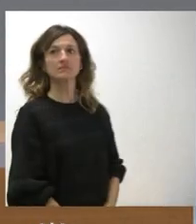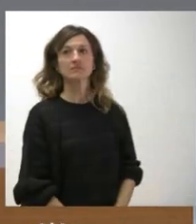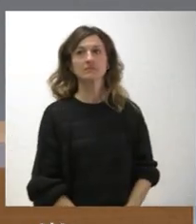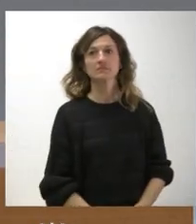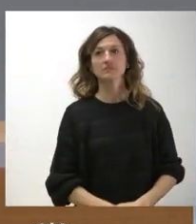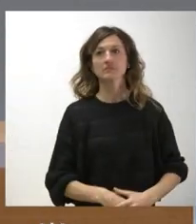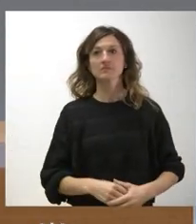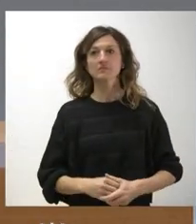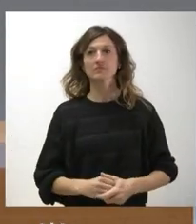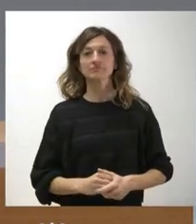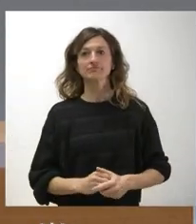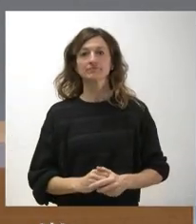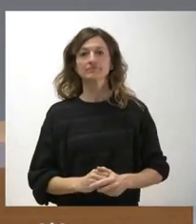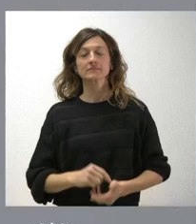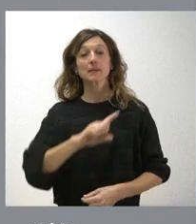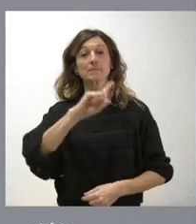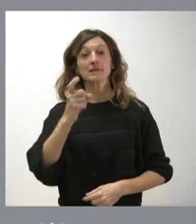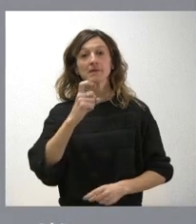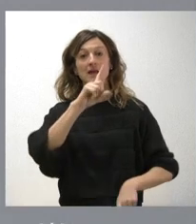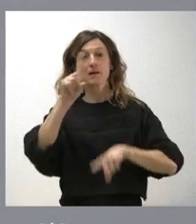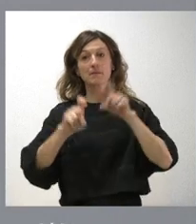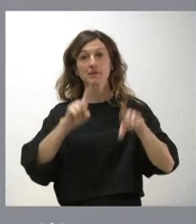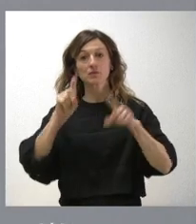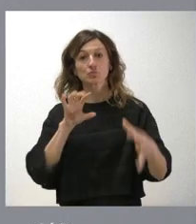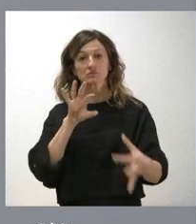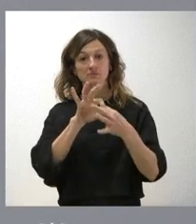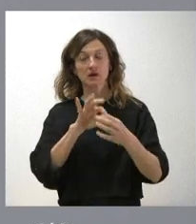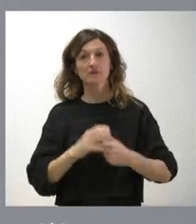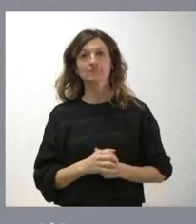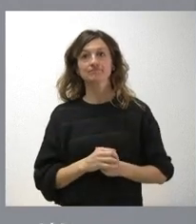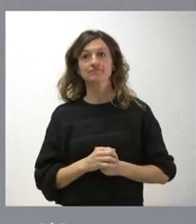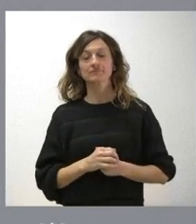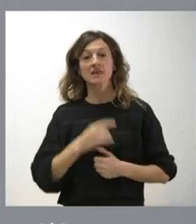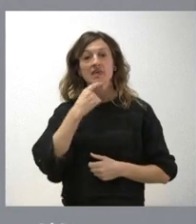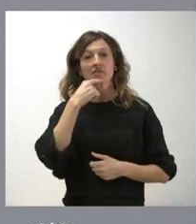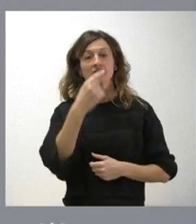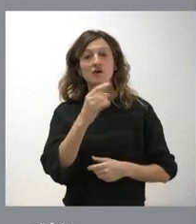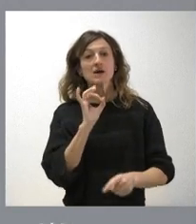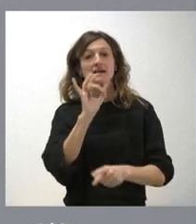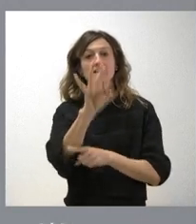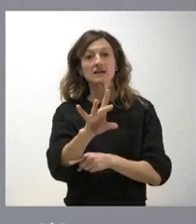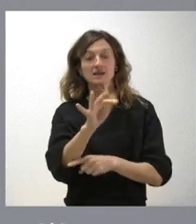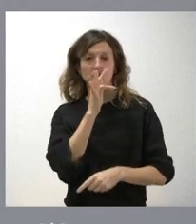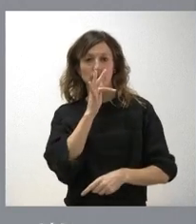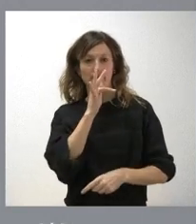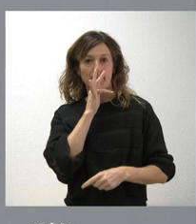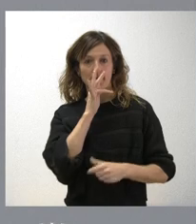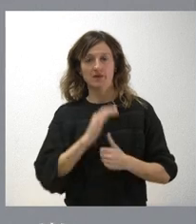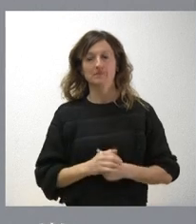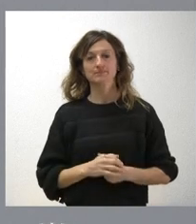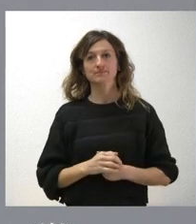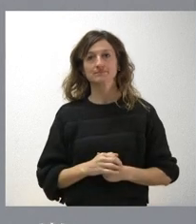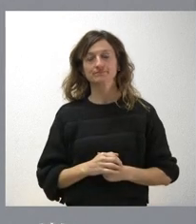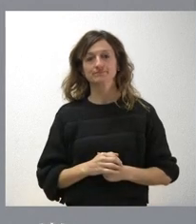socialista Pues la primera de las cuestiones eh decirles que todavía la carta nos ha enviado usted